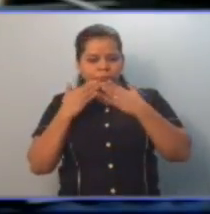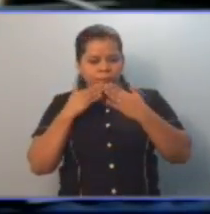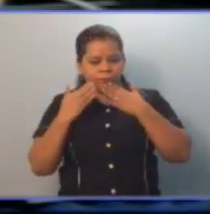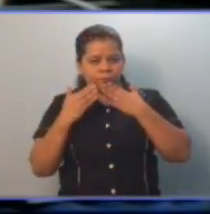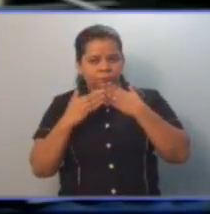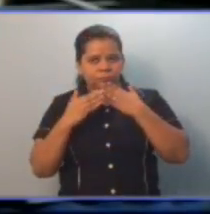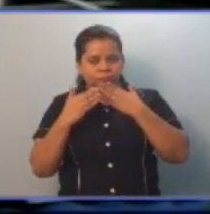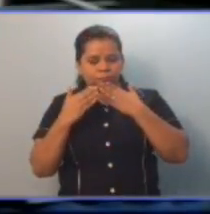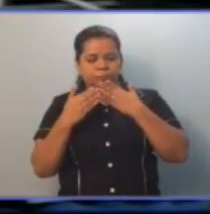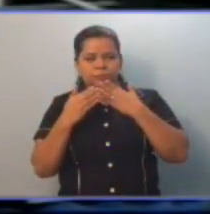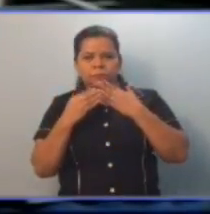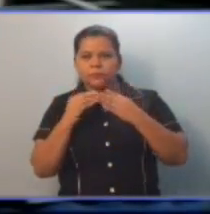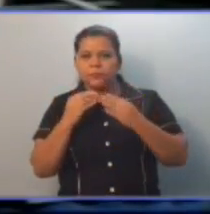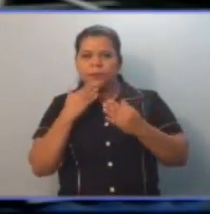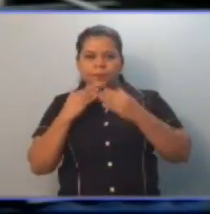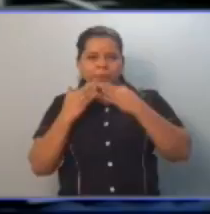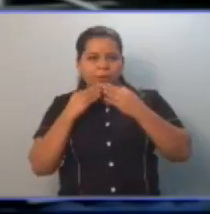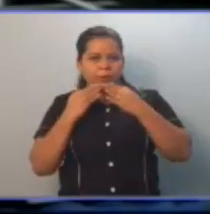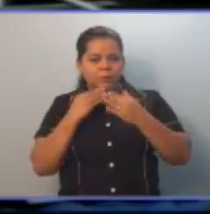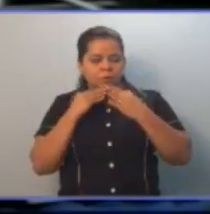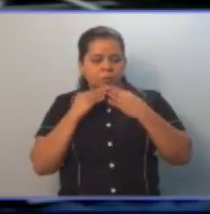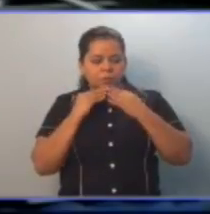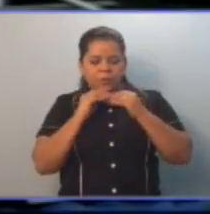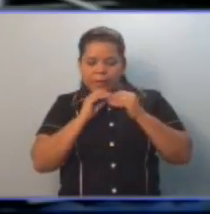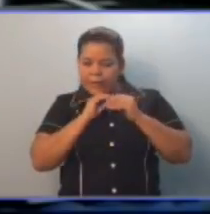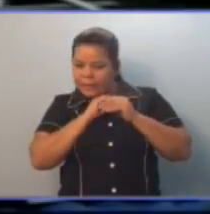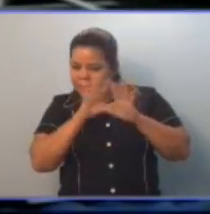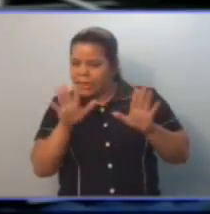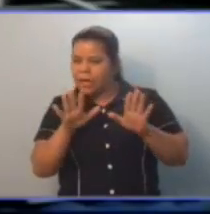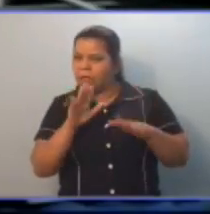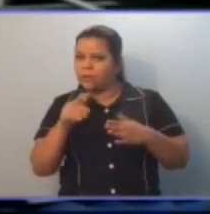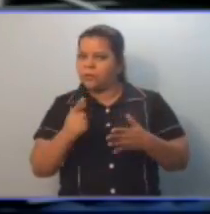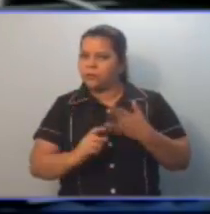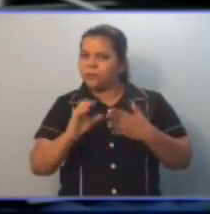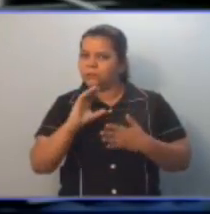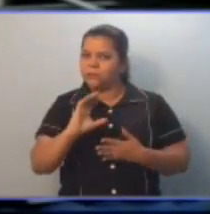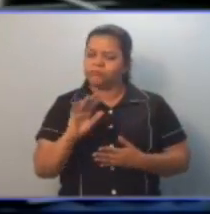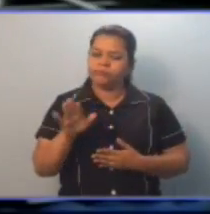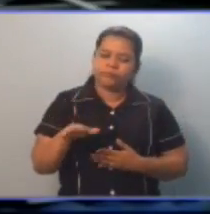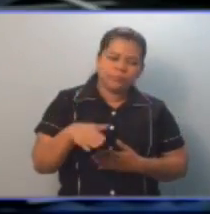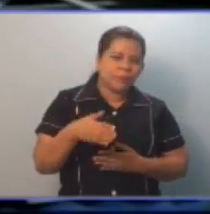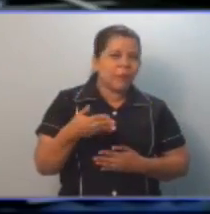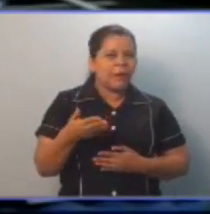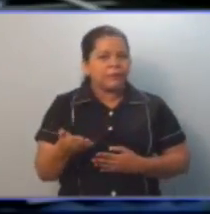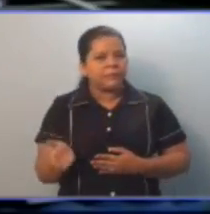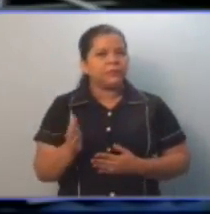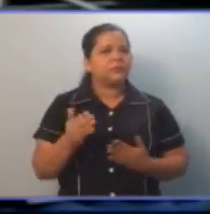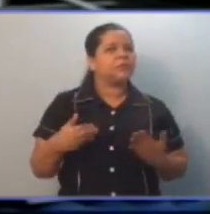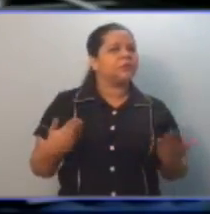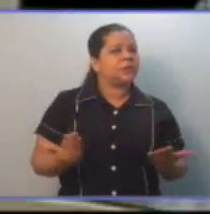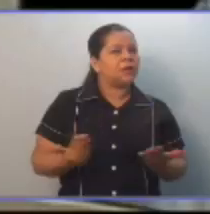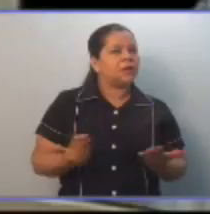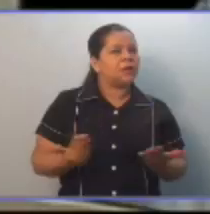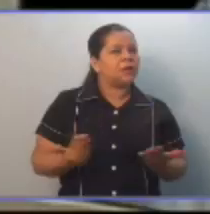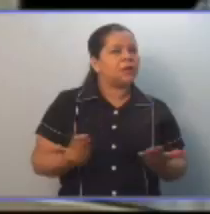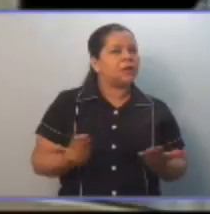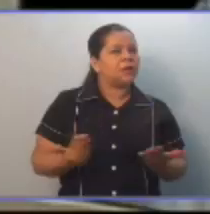interpretación expansiva de la Constitución, que a veces lleva a generar un